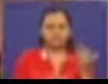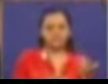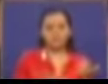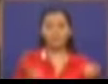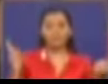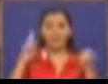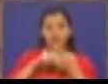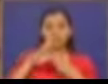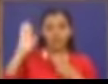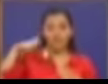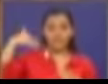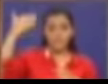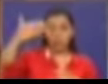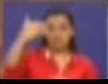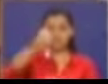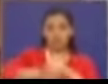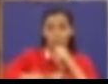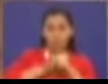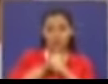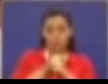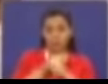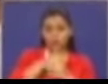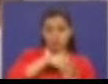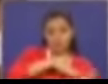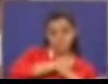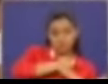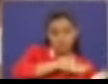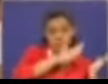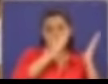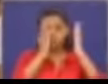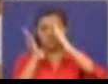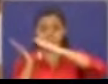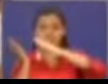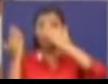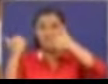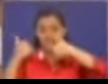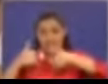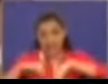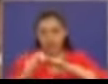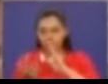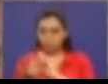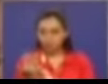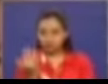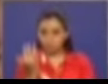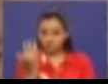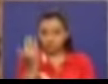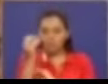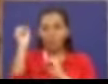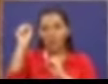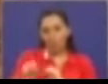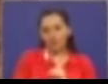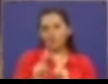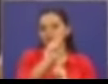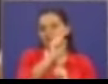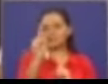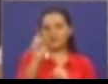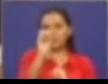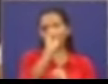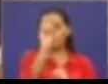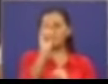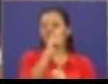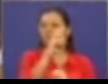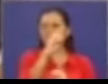el próximo año, o sea, después del primer ciclo de reproducción, podremos llegar al 100% de las necesidades